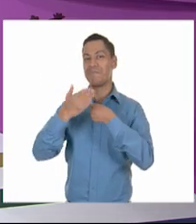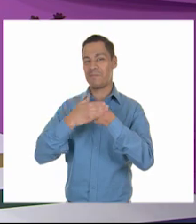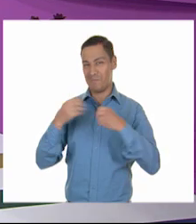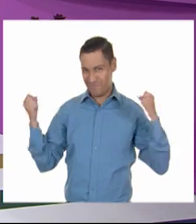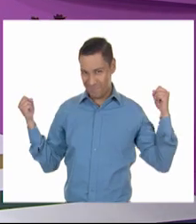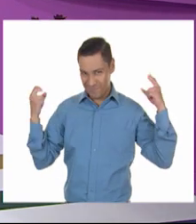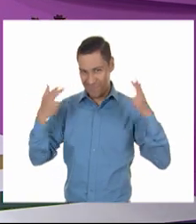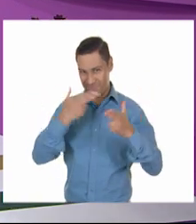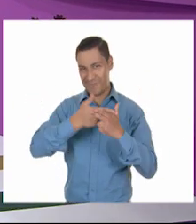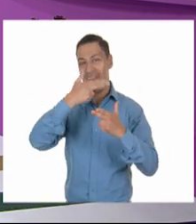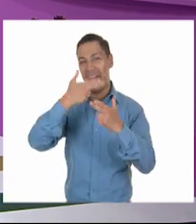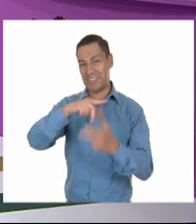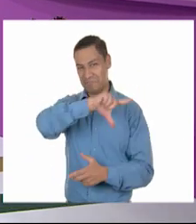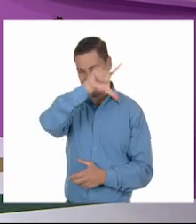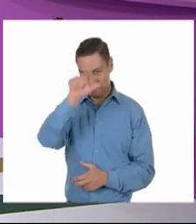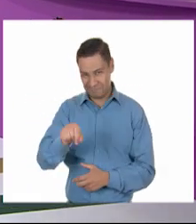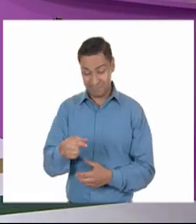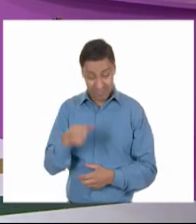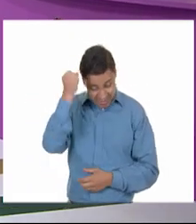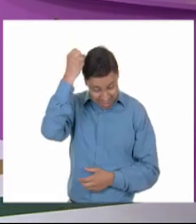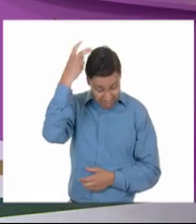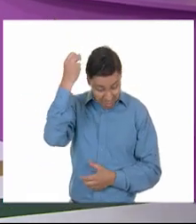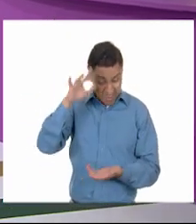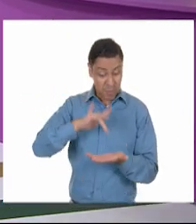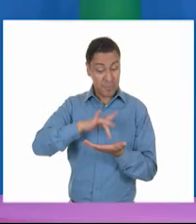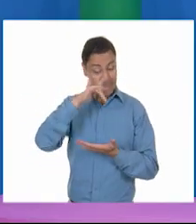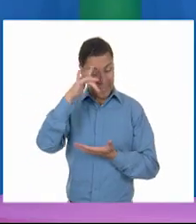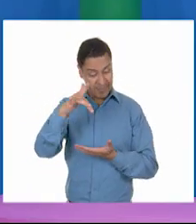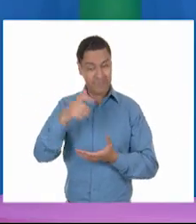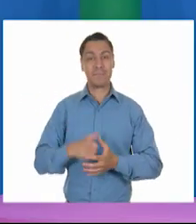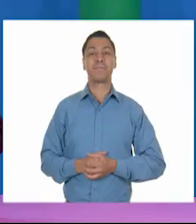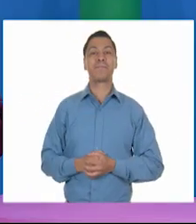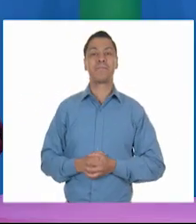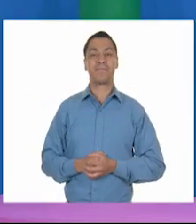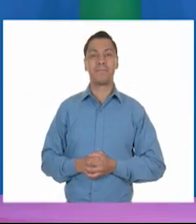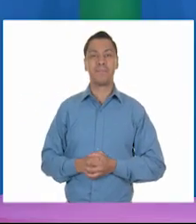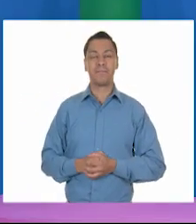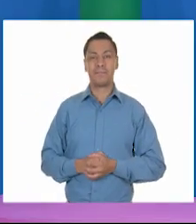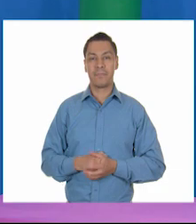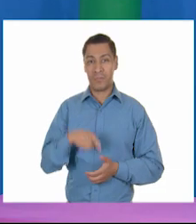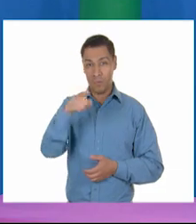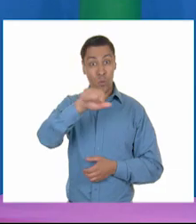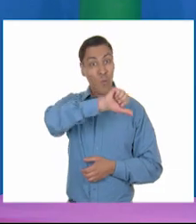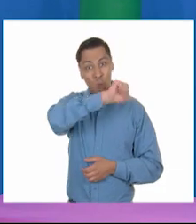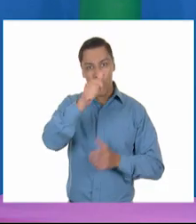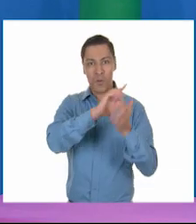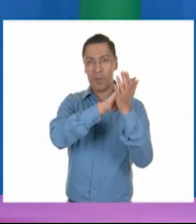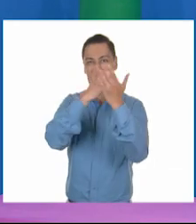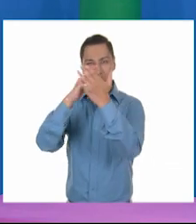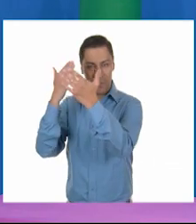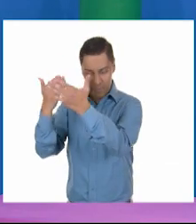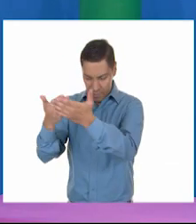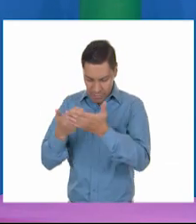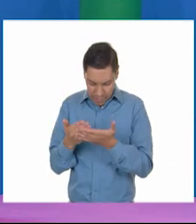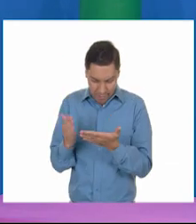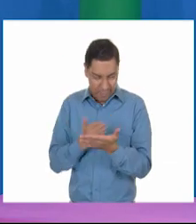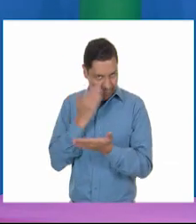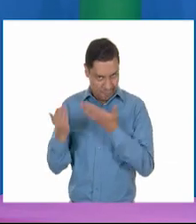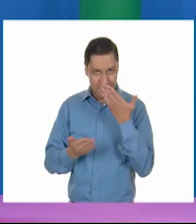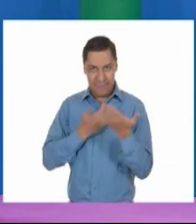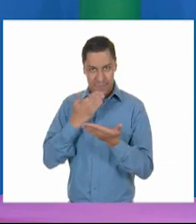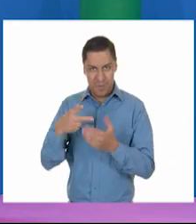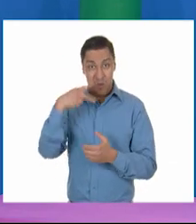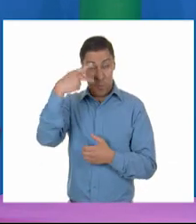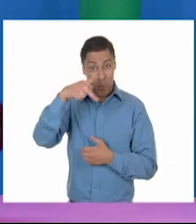María, muchísimas gracias, Raulito. Muchísimas gracias. Si te es posible, consulta otros libros y comenta el tema de hoy con tu